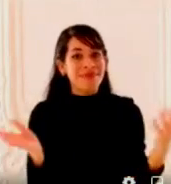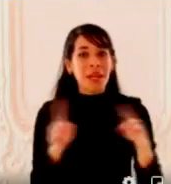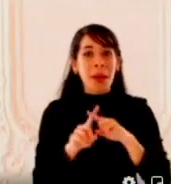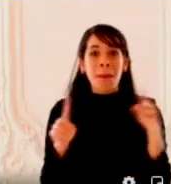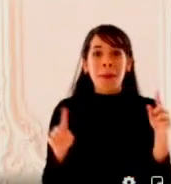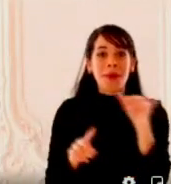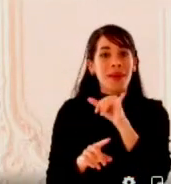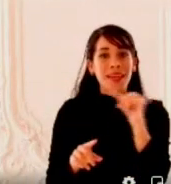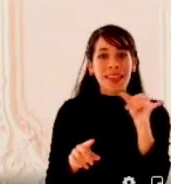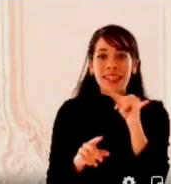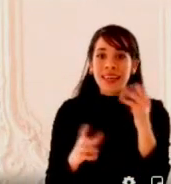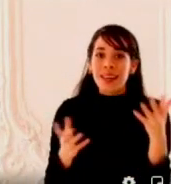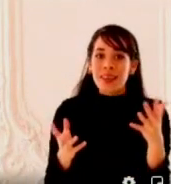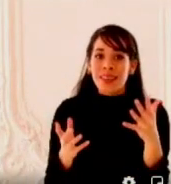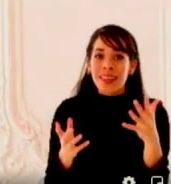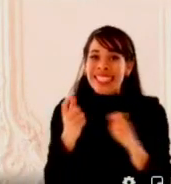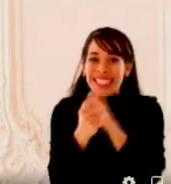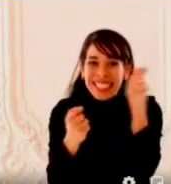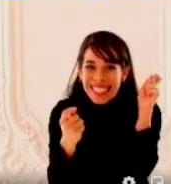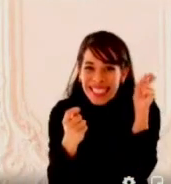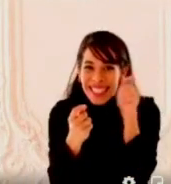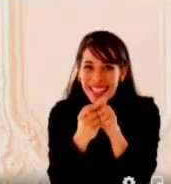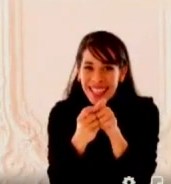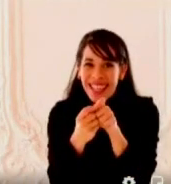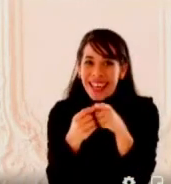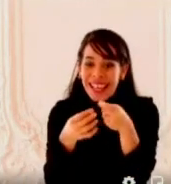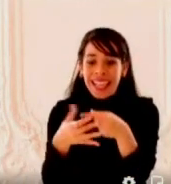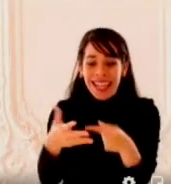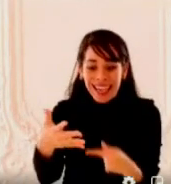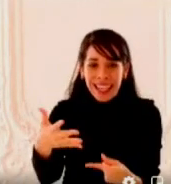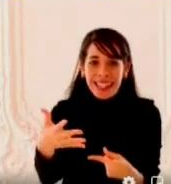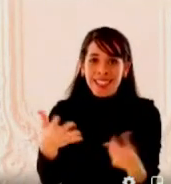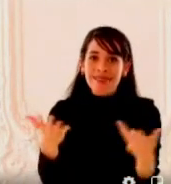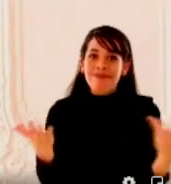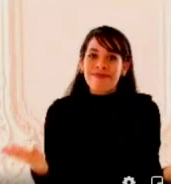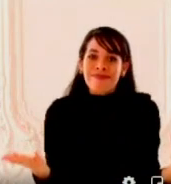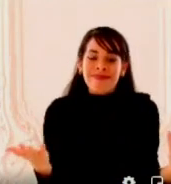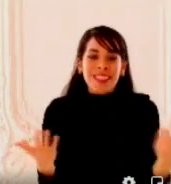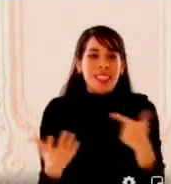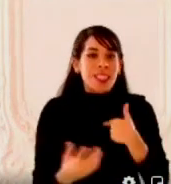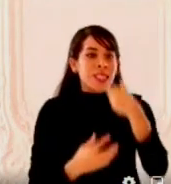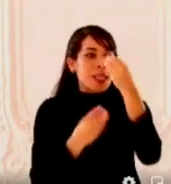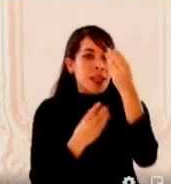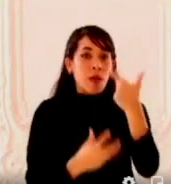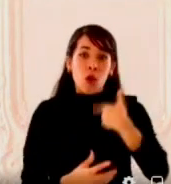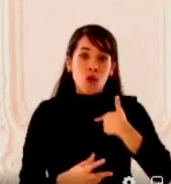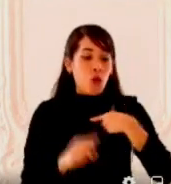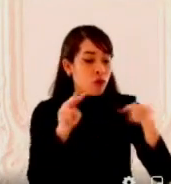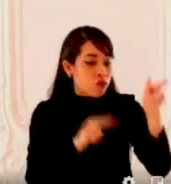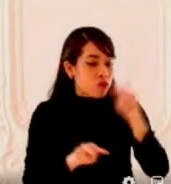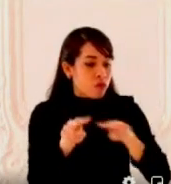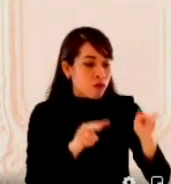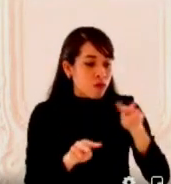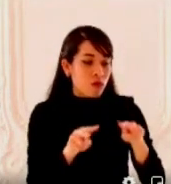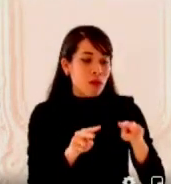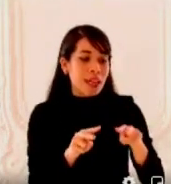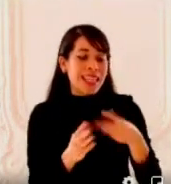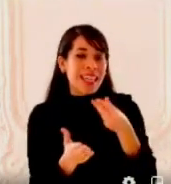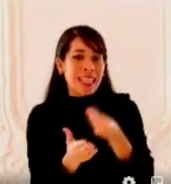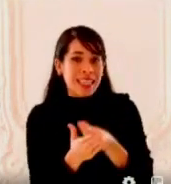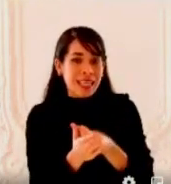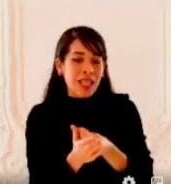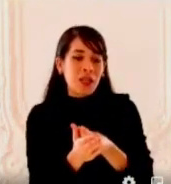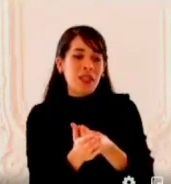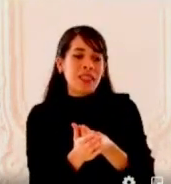ya detalles como ese, yo lo que te diría es que yo voy a estar velando porque los costos sean los más bajos